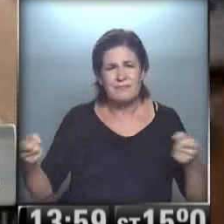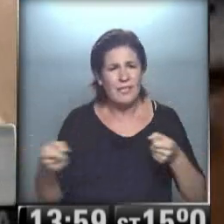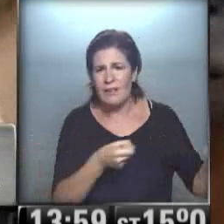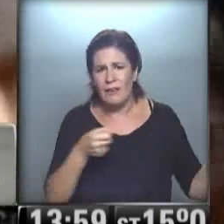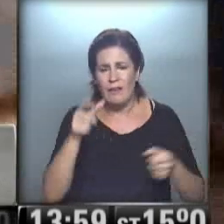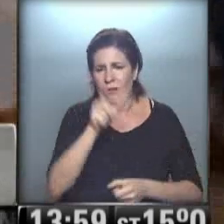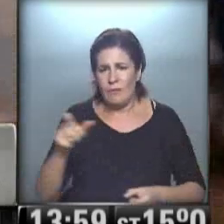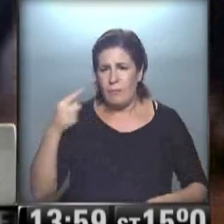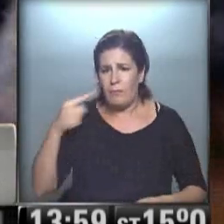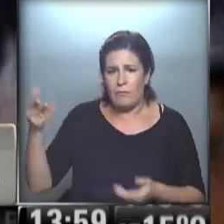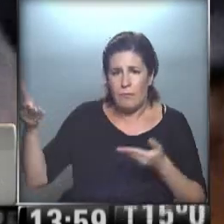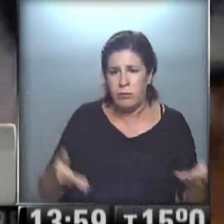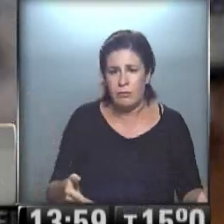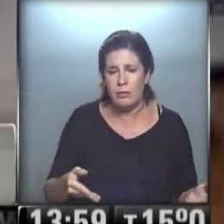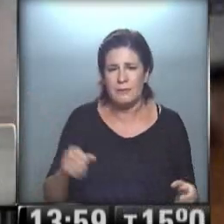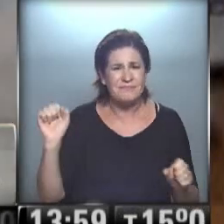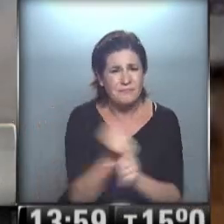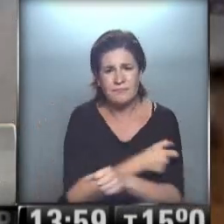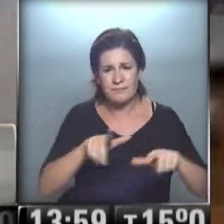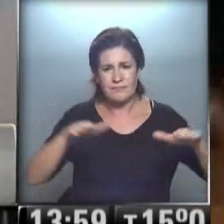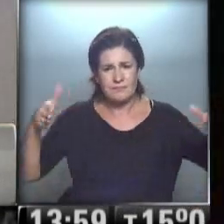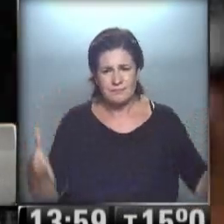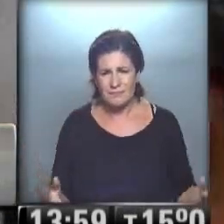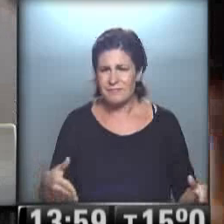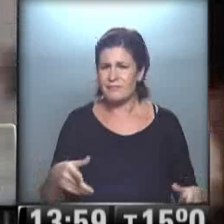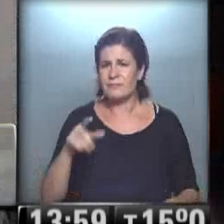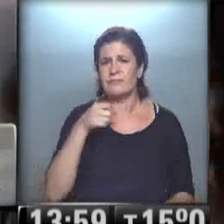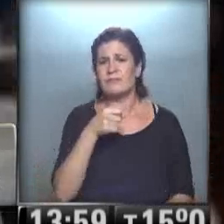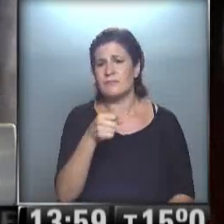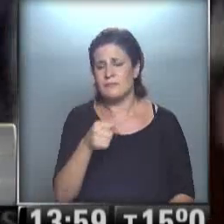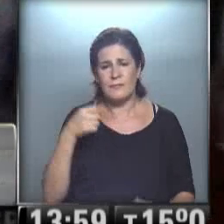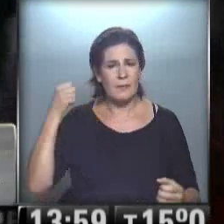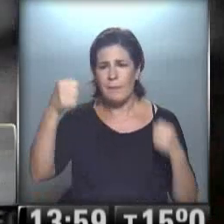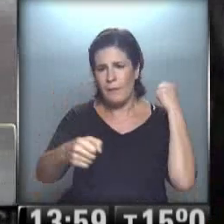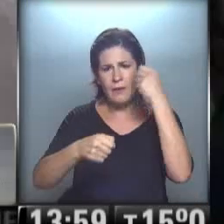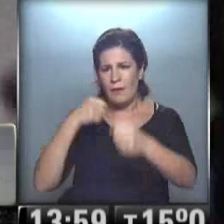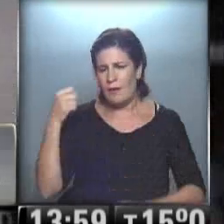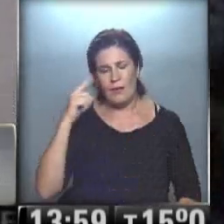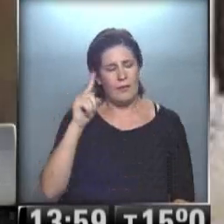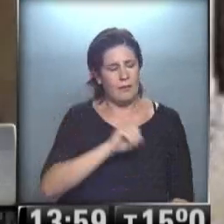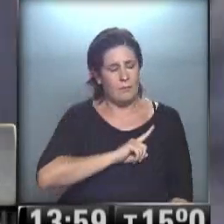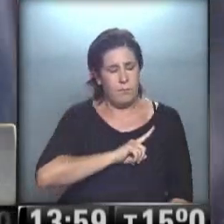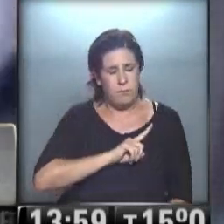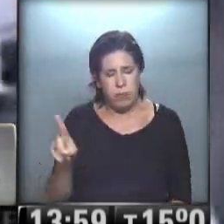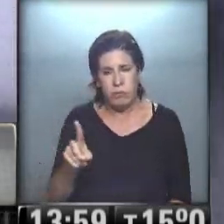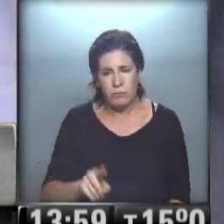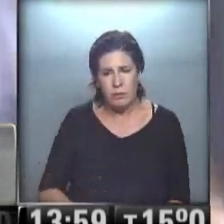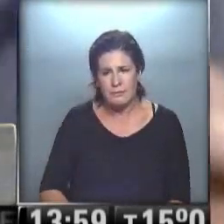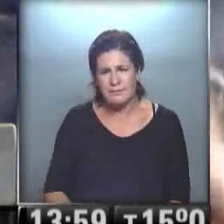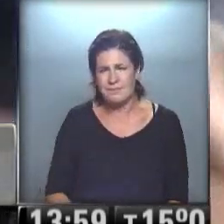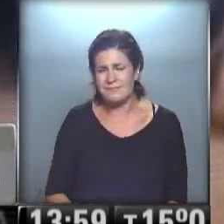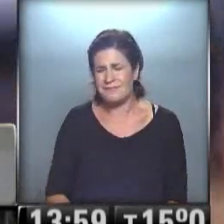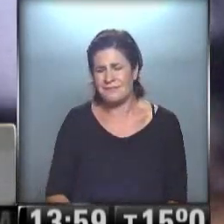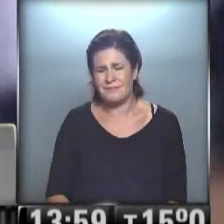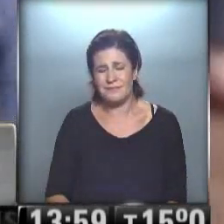invitados, sí, y terminaron rompiendo la mesa, inclusive pegándole al conductor. Claro. Es impresionante. No, bueno, otra que es Amid y Mauro Viale, ¿no? Sí, no